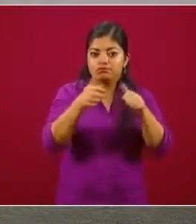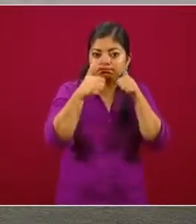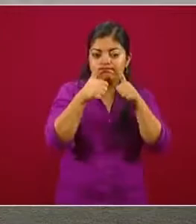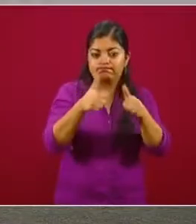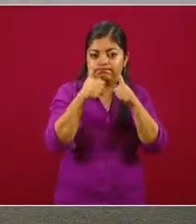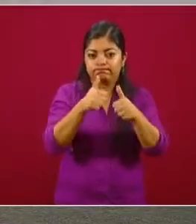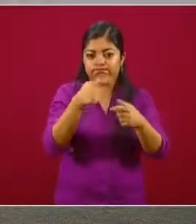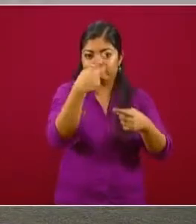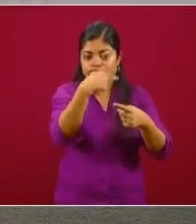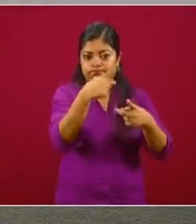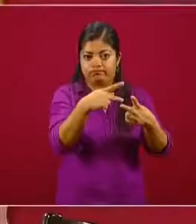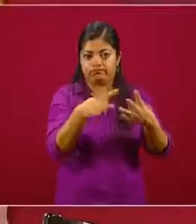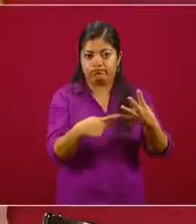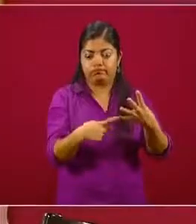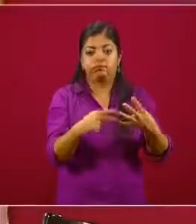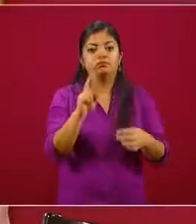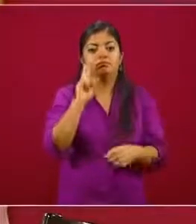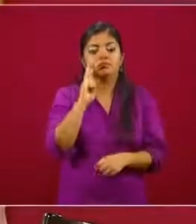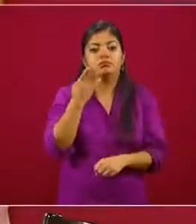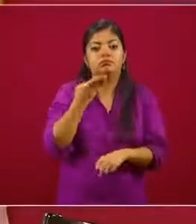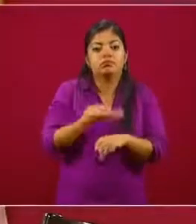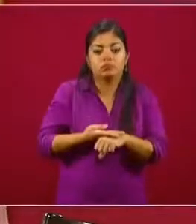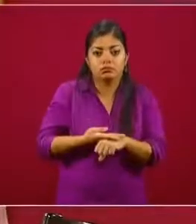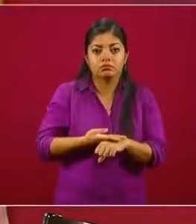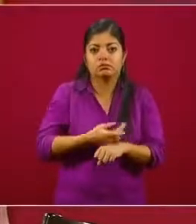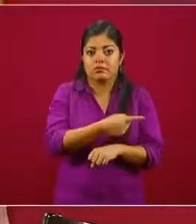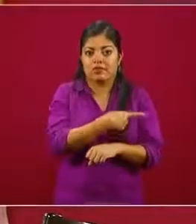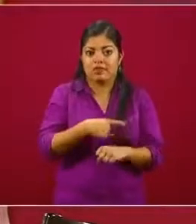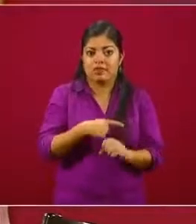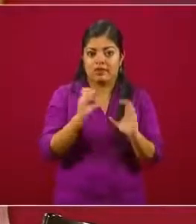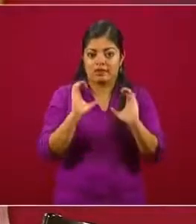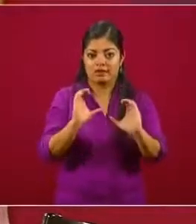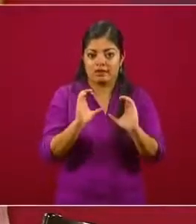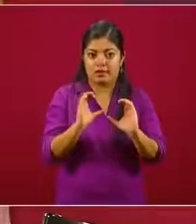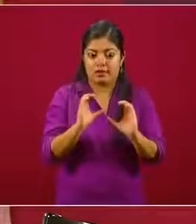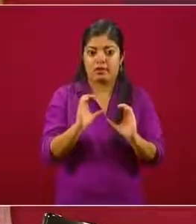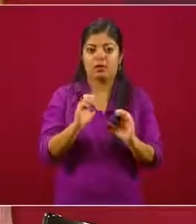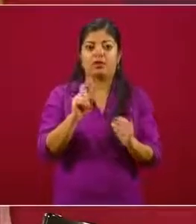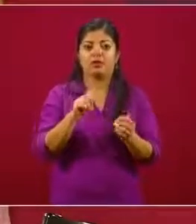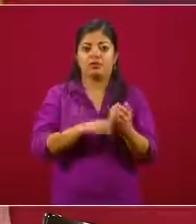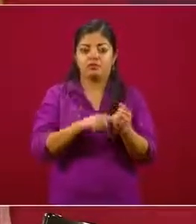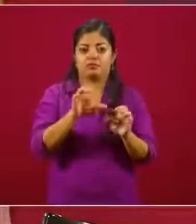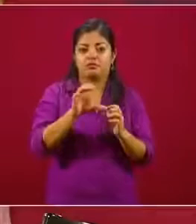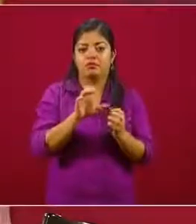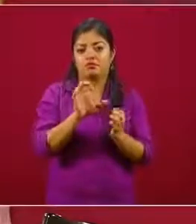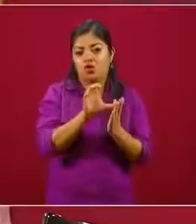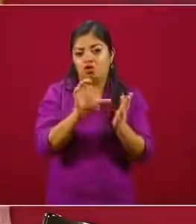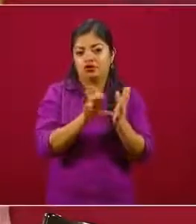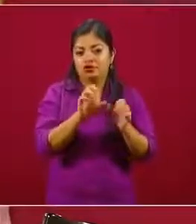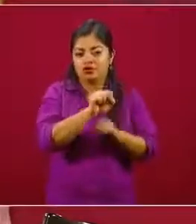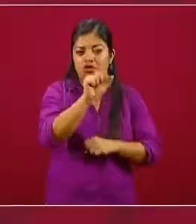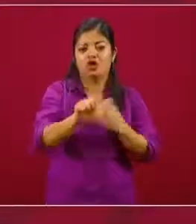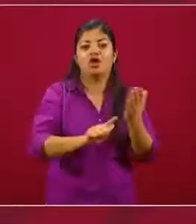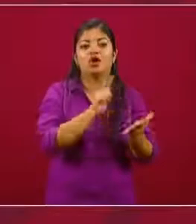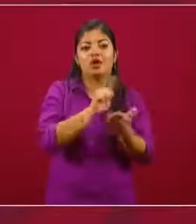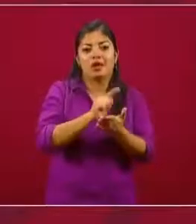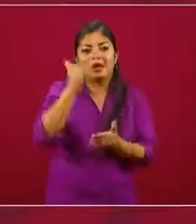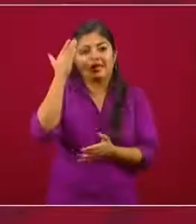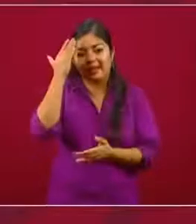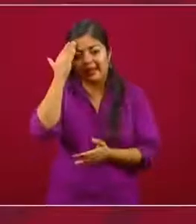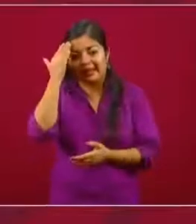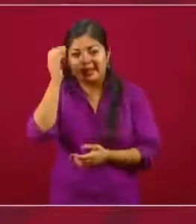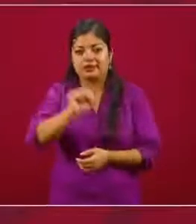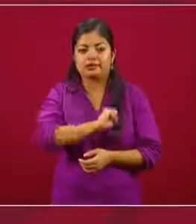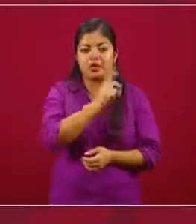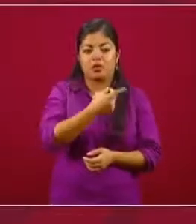facultades específicas que puede y debe tener, considerando la Constitución, la Ley General de Salud y otras disposiciones,